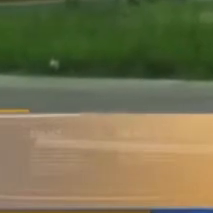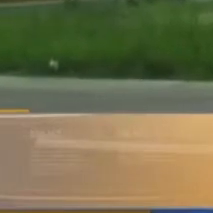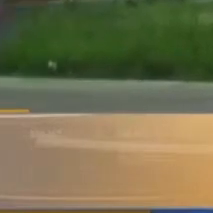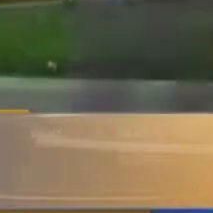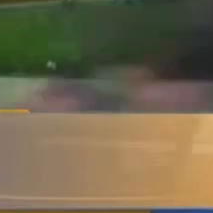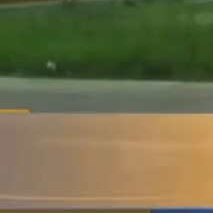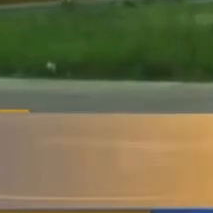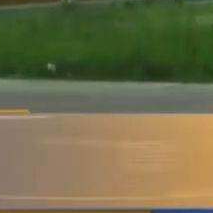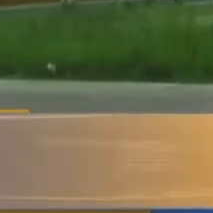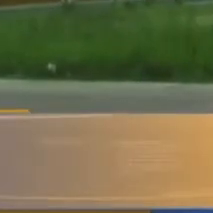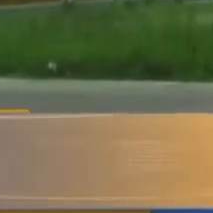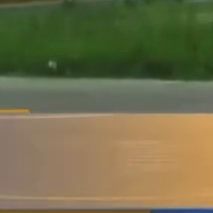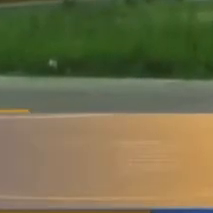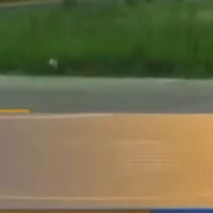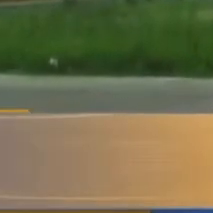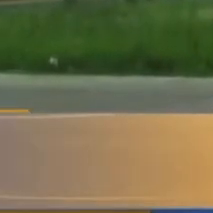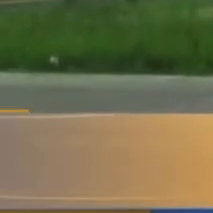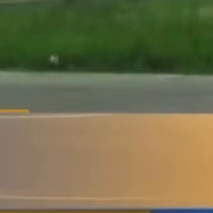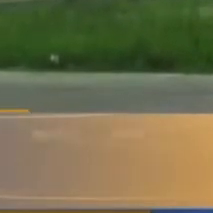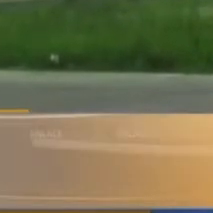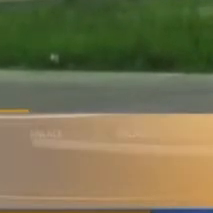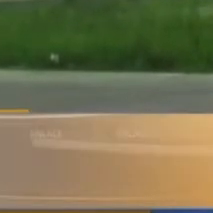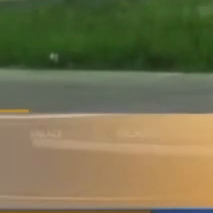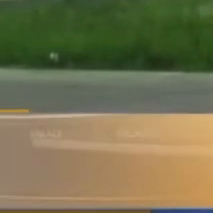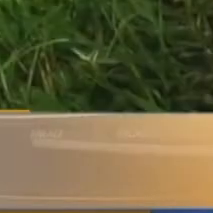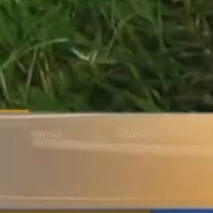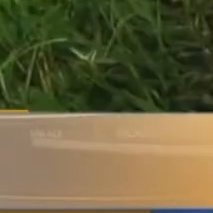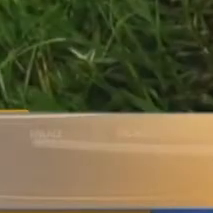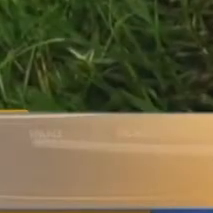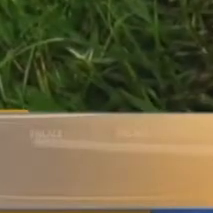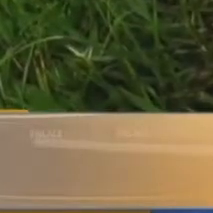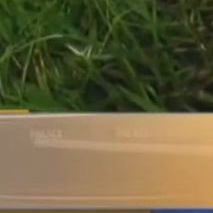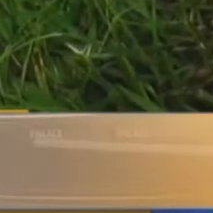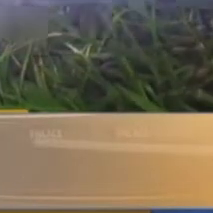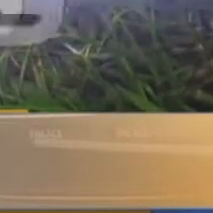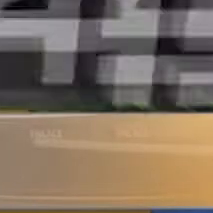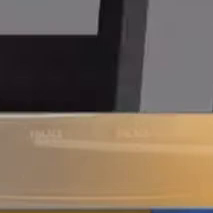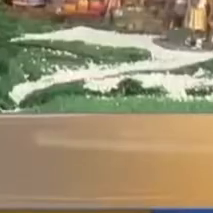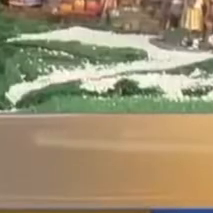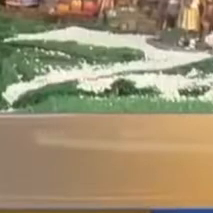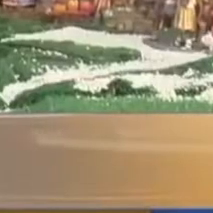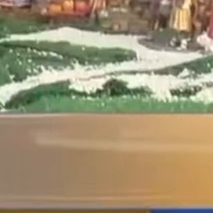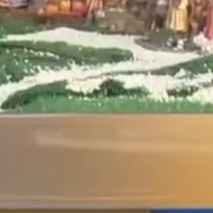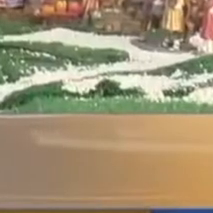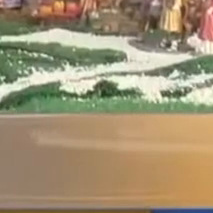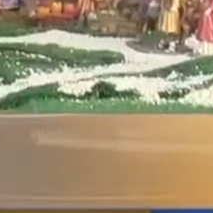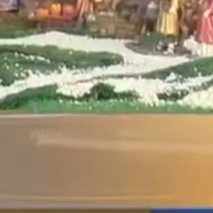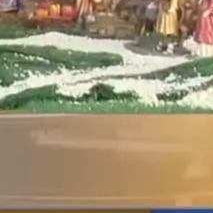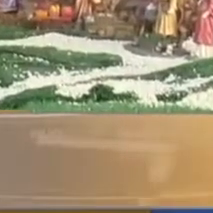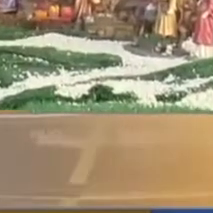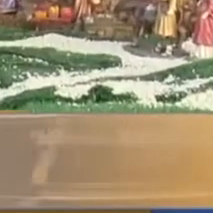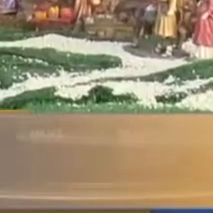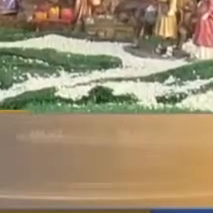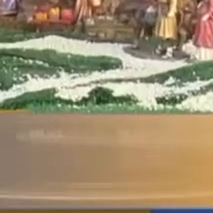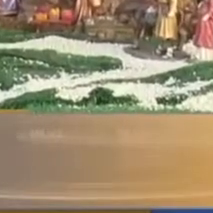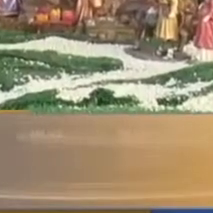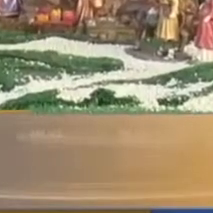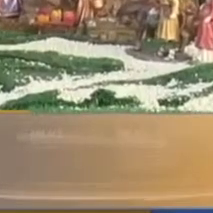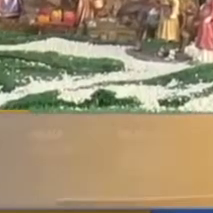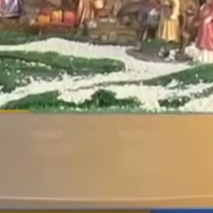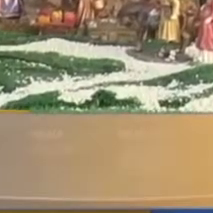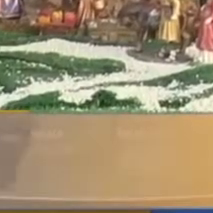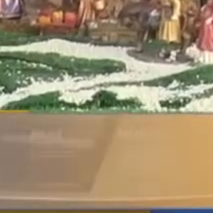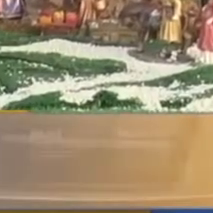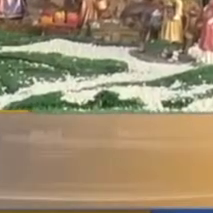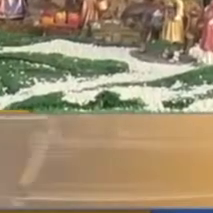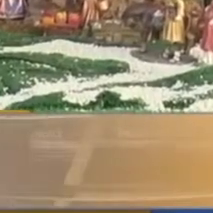Infantas. Lograron importantes reconocimientos convirtiéndose en uno de los mejores equipos del país. Y al cierre, la Policía Nacional cuenta con un